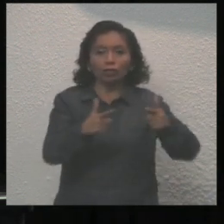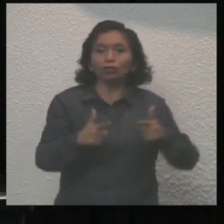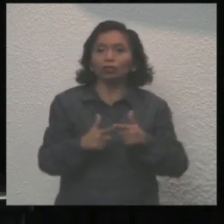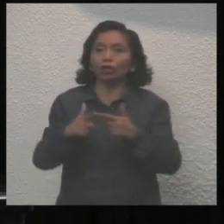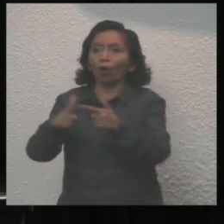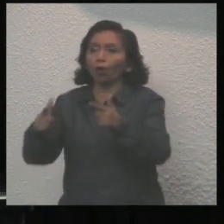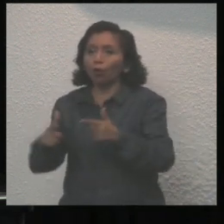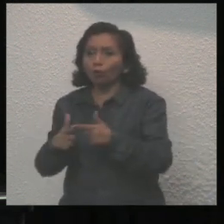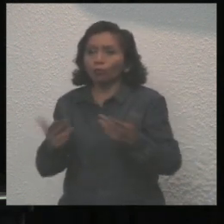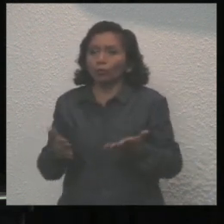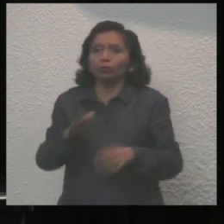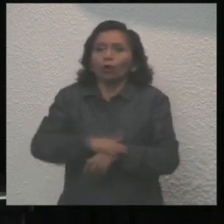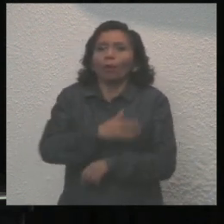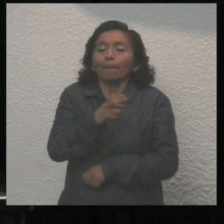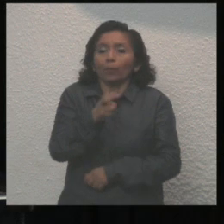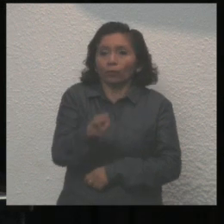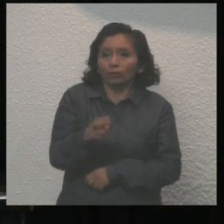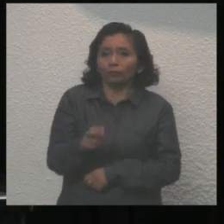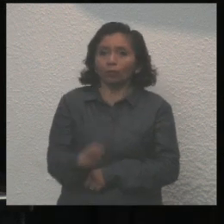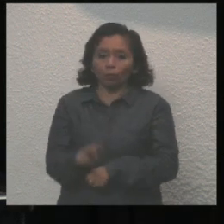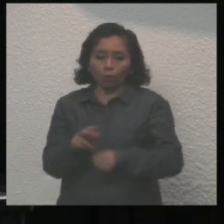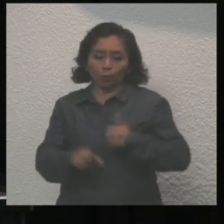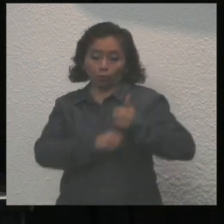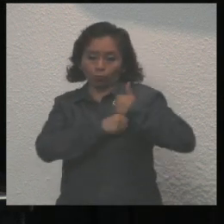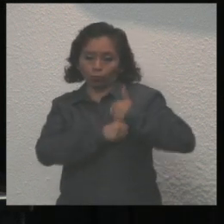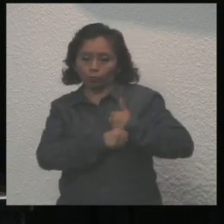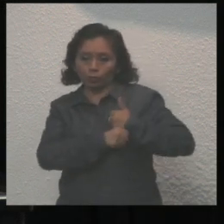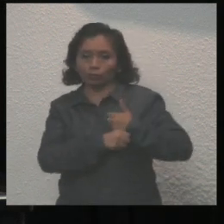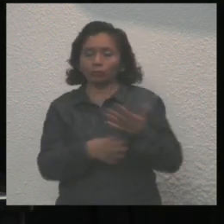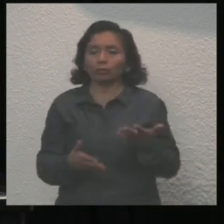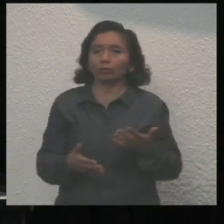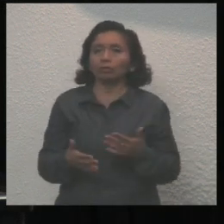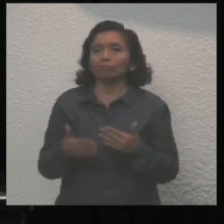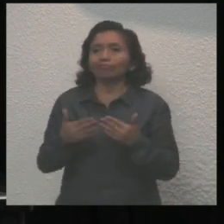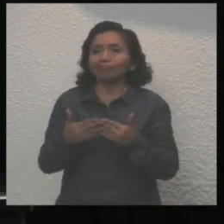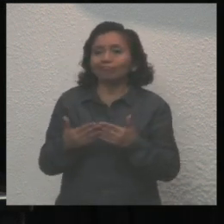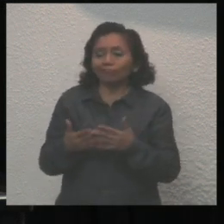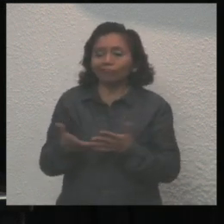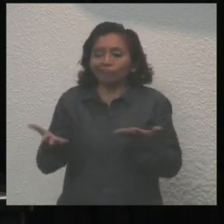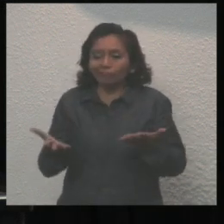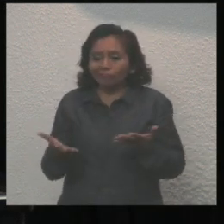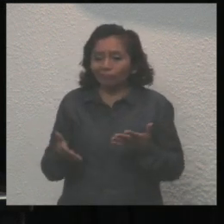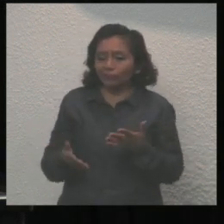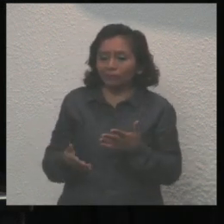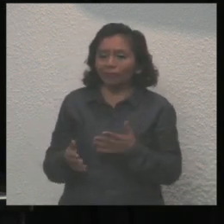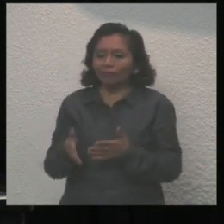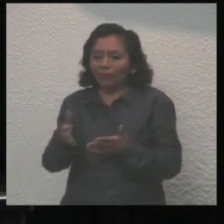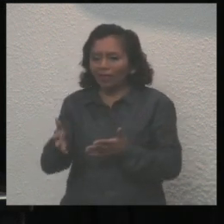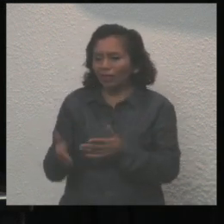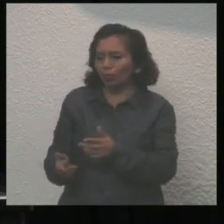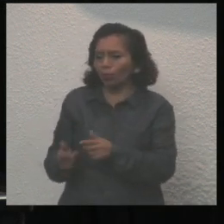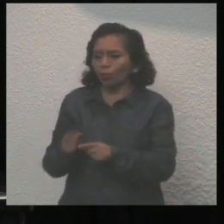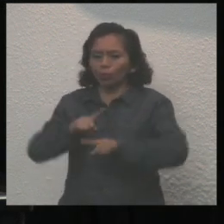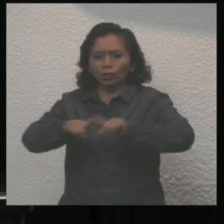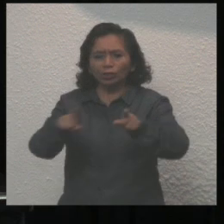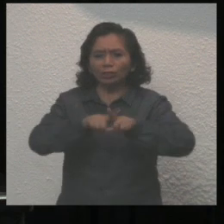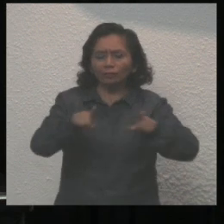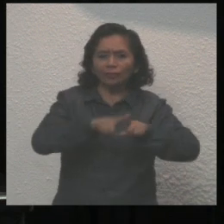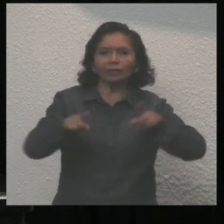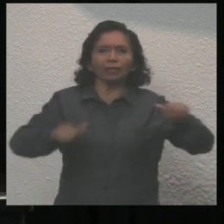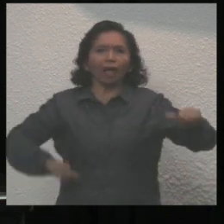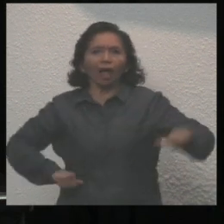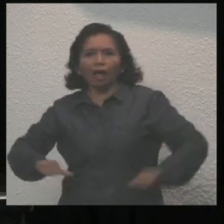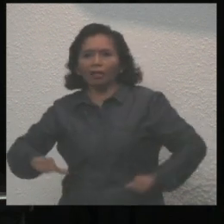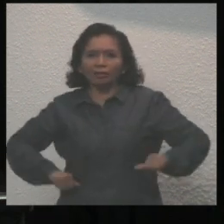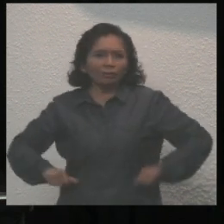organizada. Por ello, la Guardia Nacional, órgano castrense, se adiestra reprimiendo migrantes e interviniendo de forma ilegal en